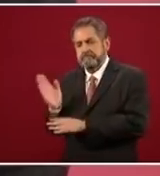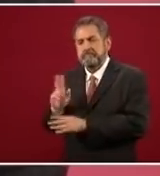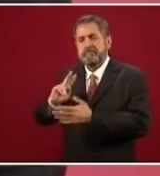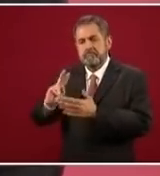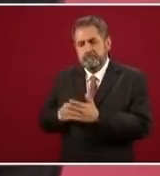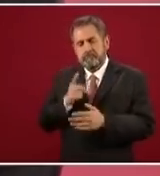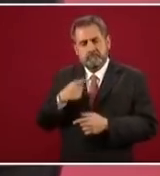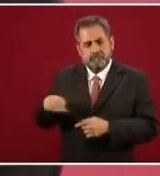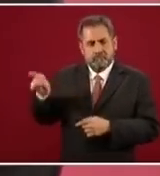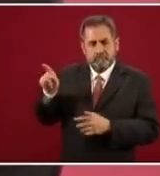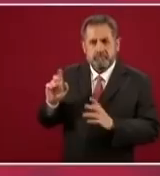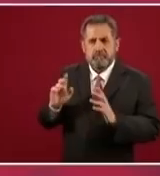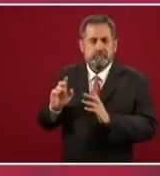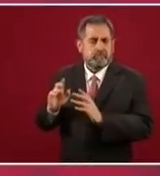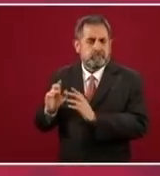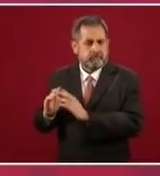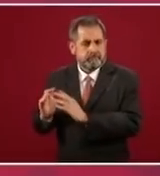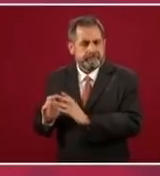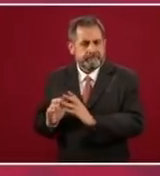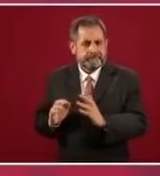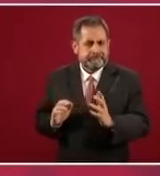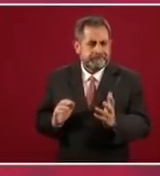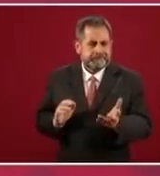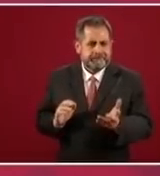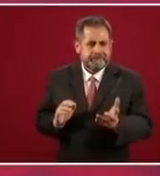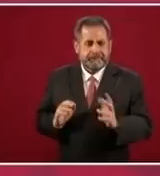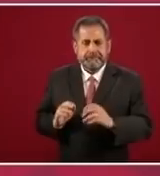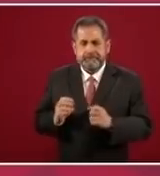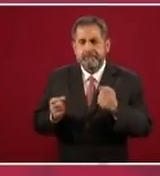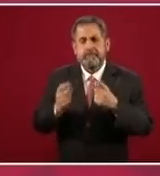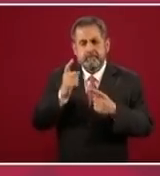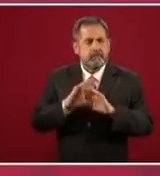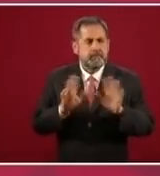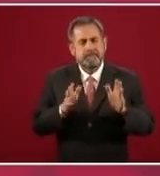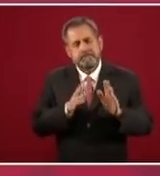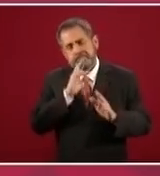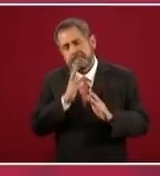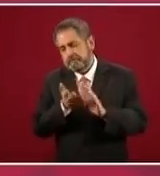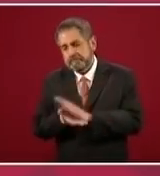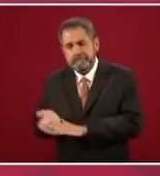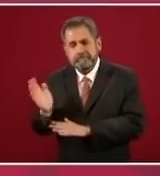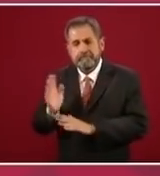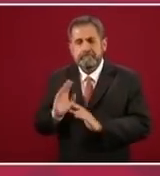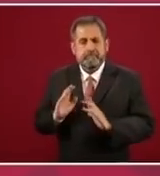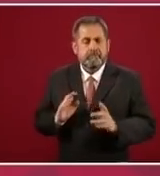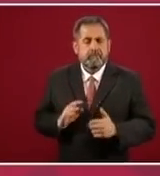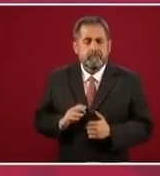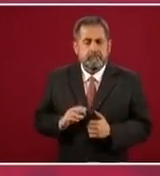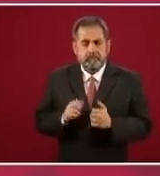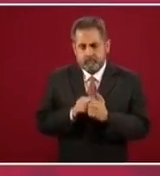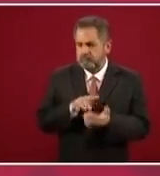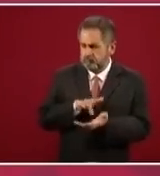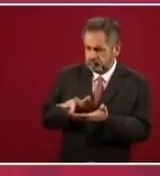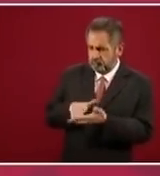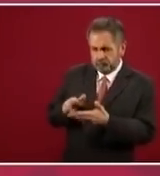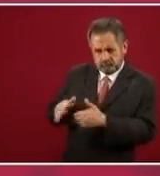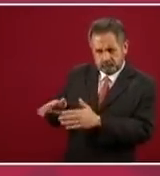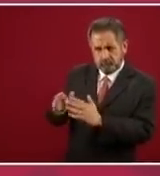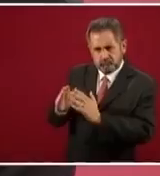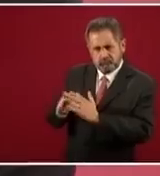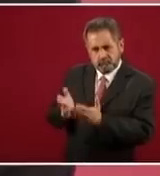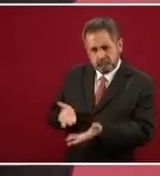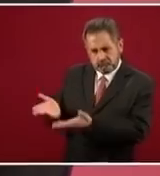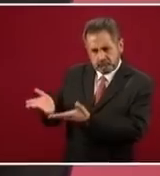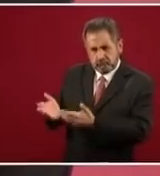se han regresado, con apoyo, o sea,